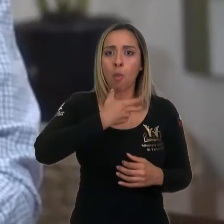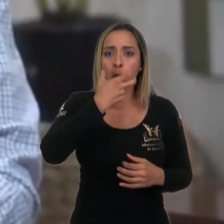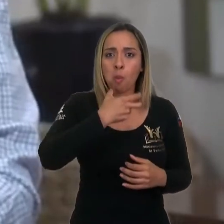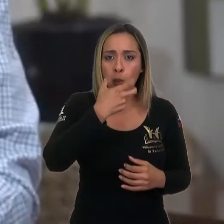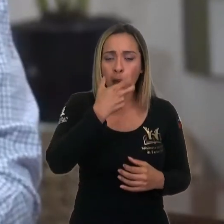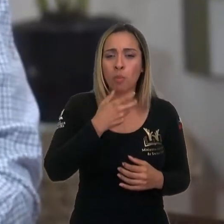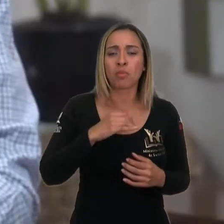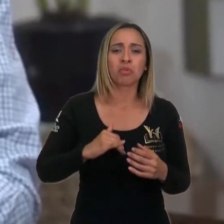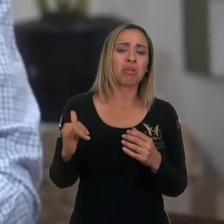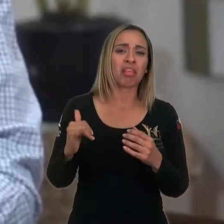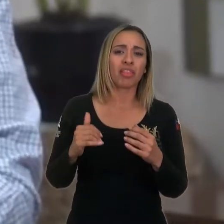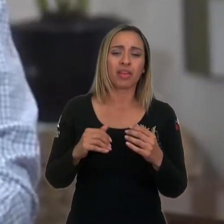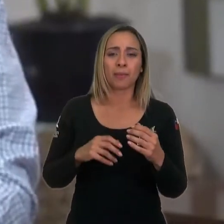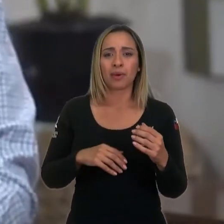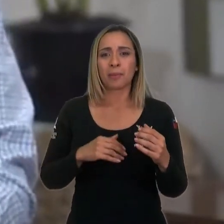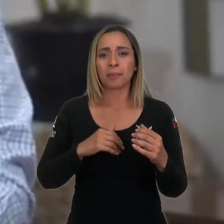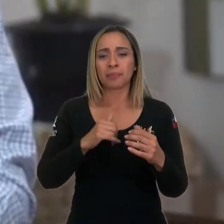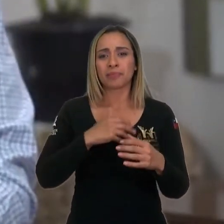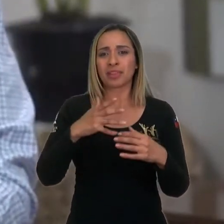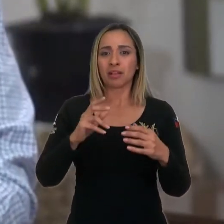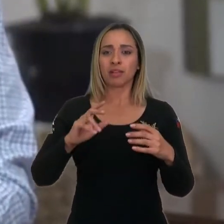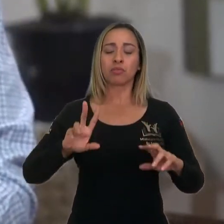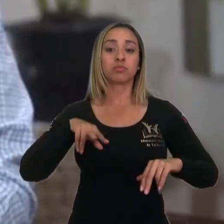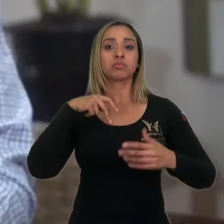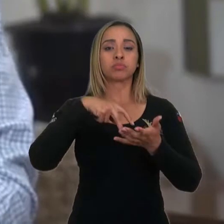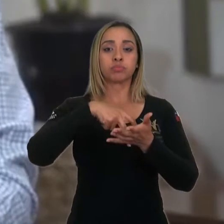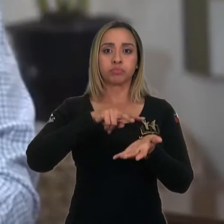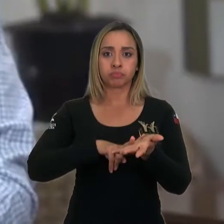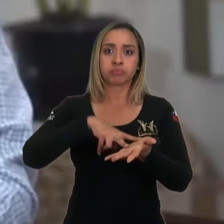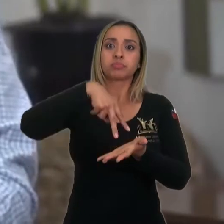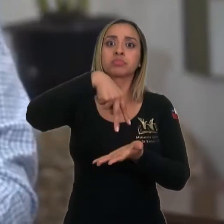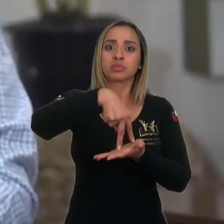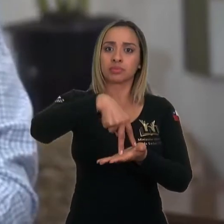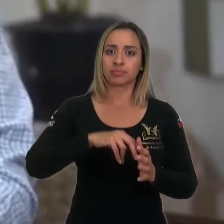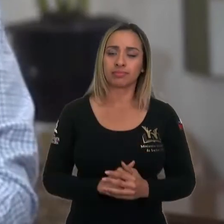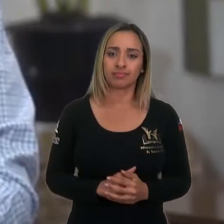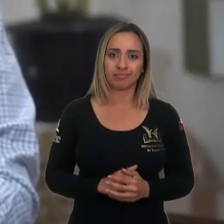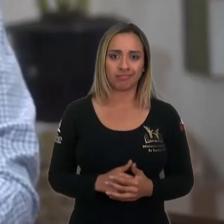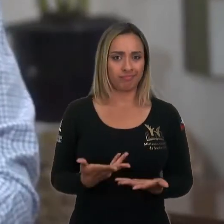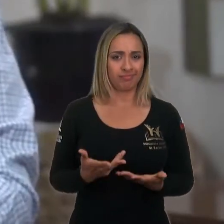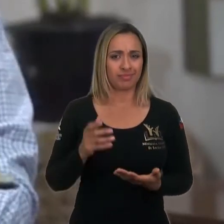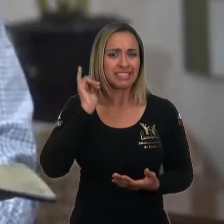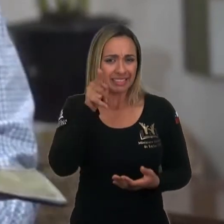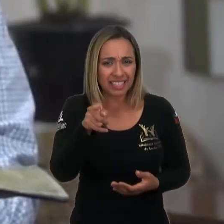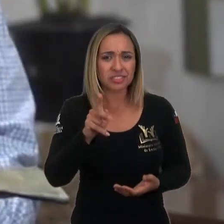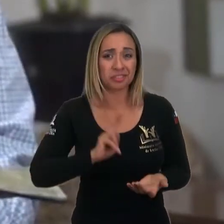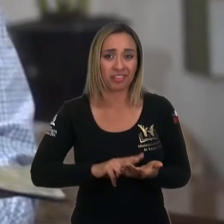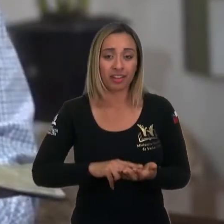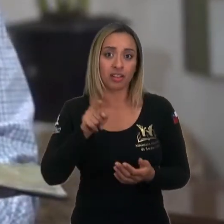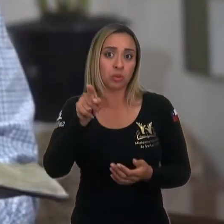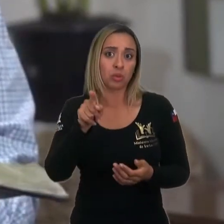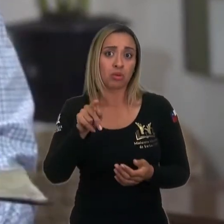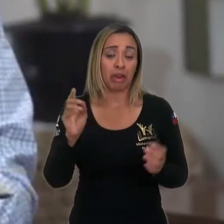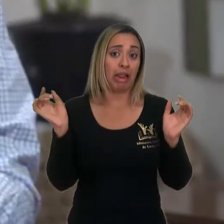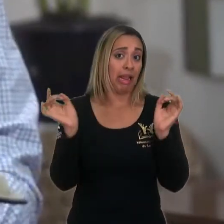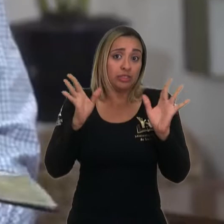millones y millones de años el mono se transformó en un ser humano. Ahora, si eso es verdad, entonces tú eres fruto del acaso,